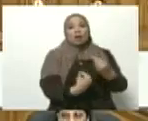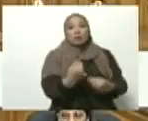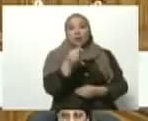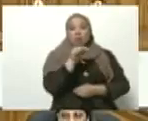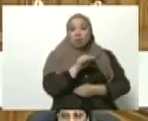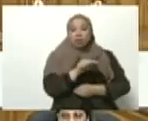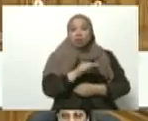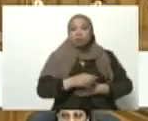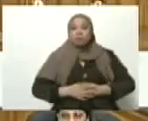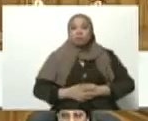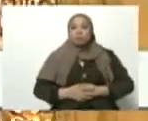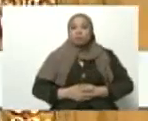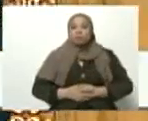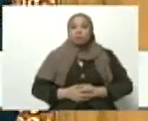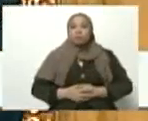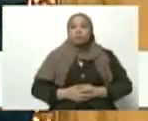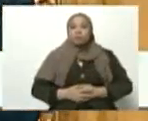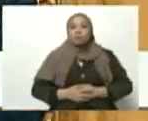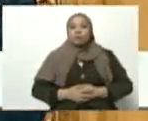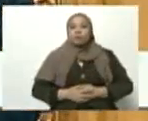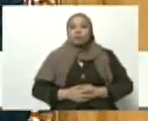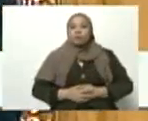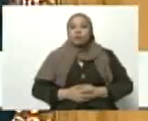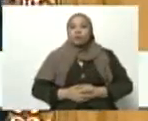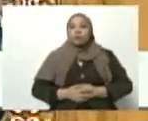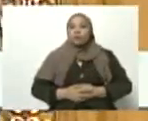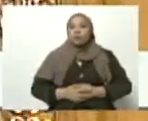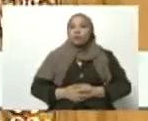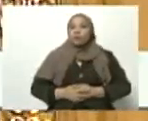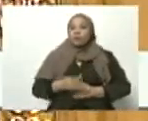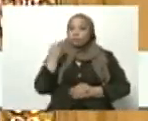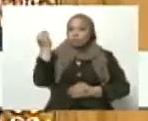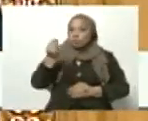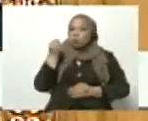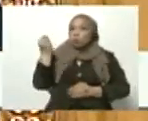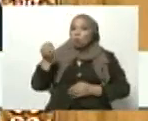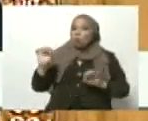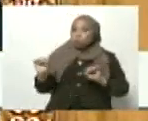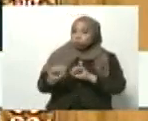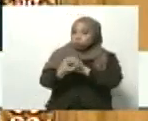vean, además de la locura de atacar al puerto de José con un bombardeo,